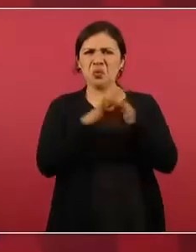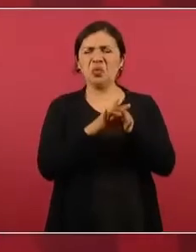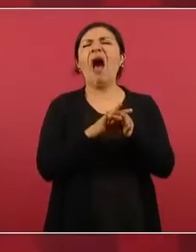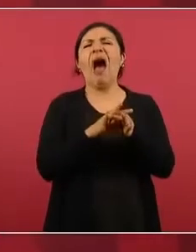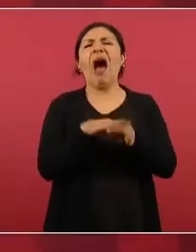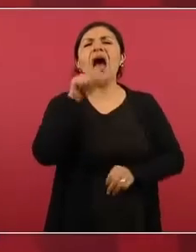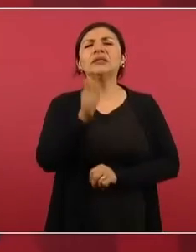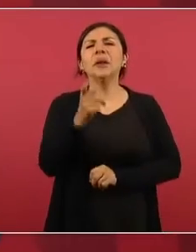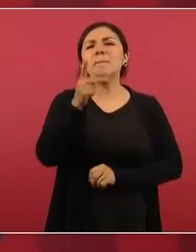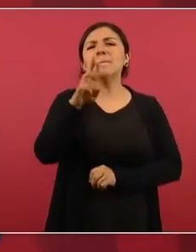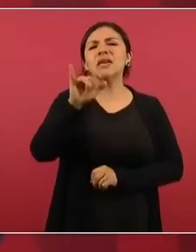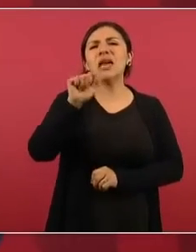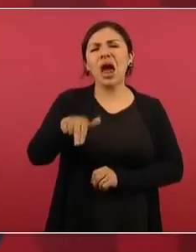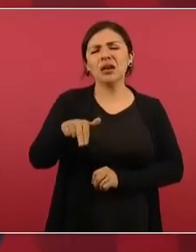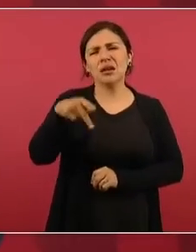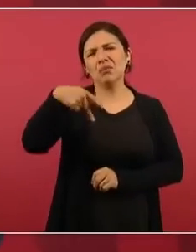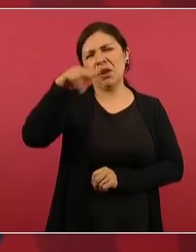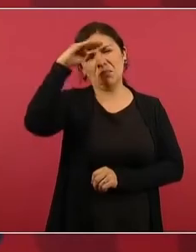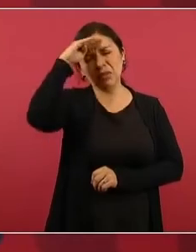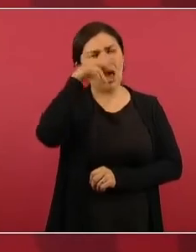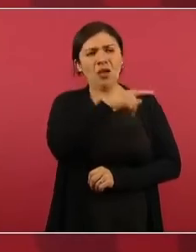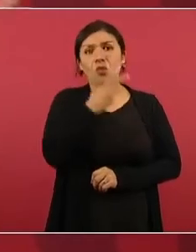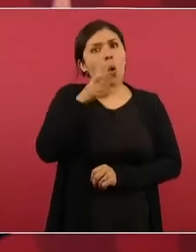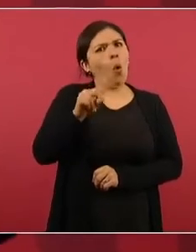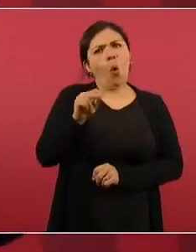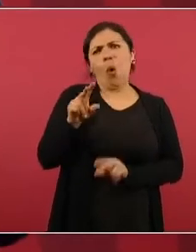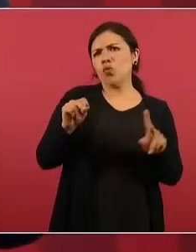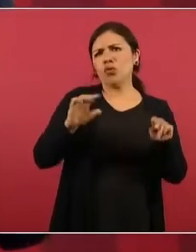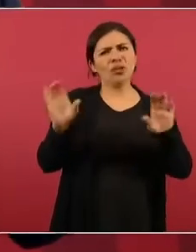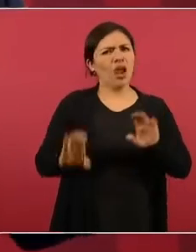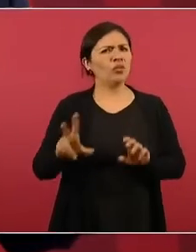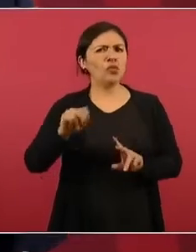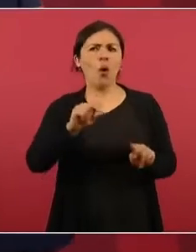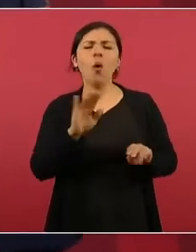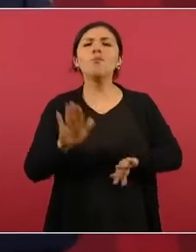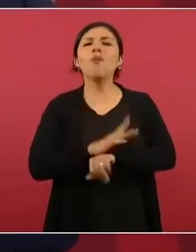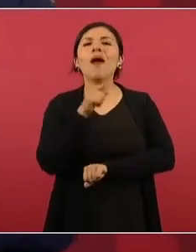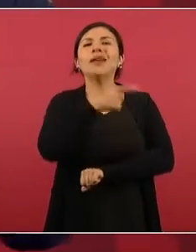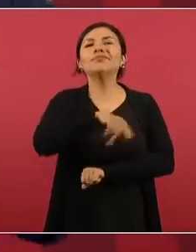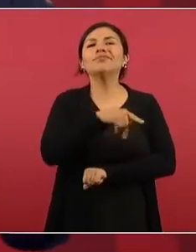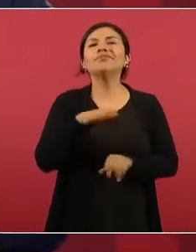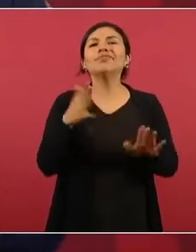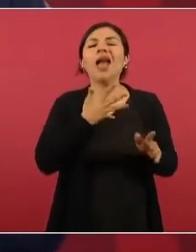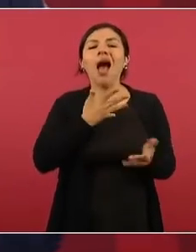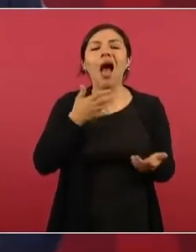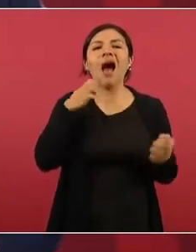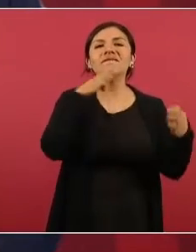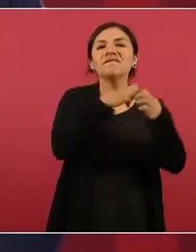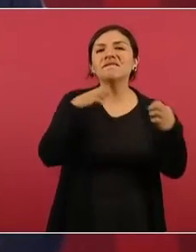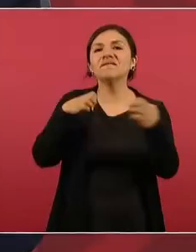Decían que no era cierto, porque engañaban a la gente.